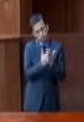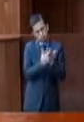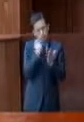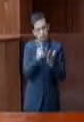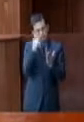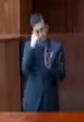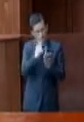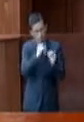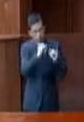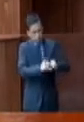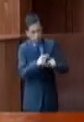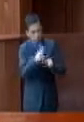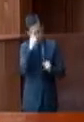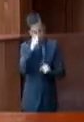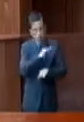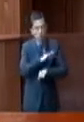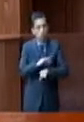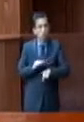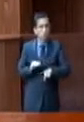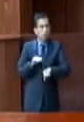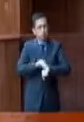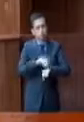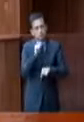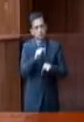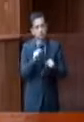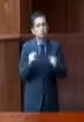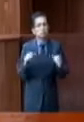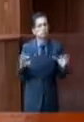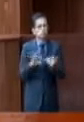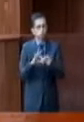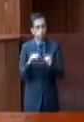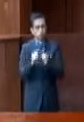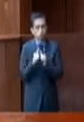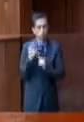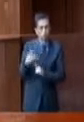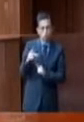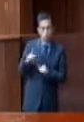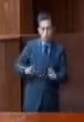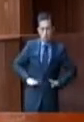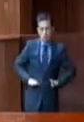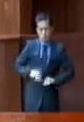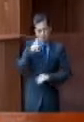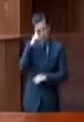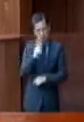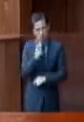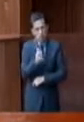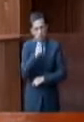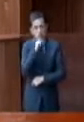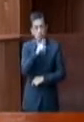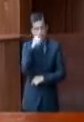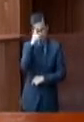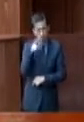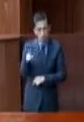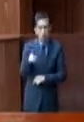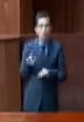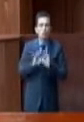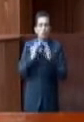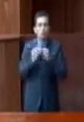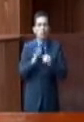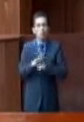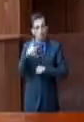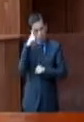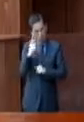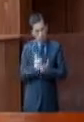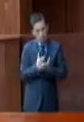sanción para adecuar las condiciones socioeconómicas del infractor y la forma de pago de la sanción con base en el financiamiento